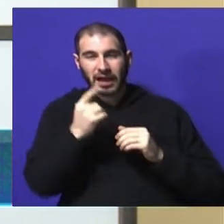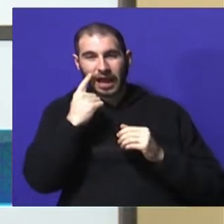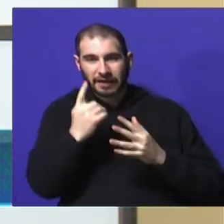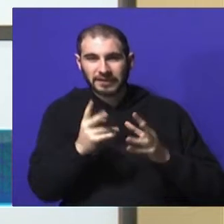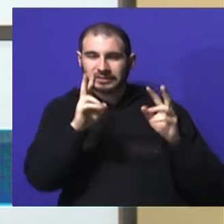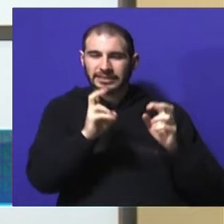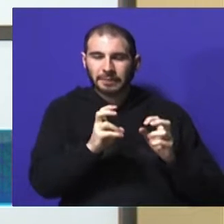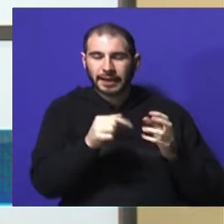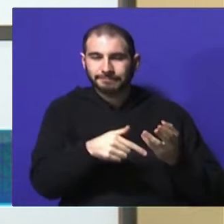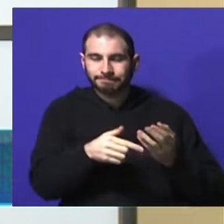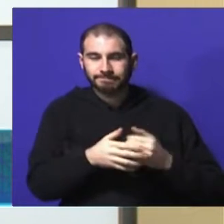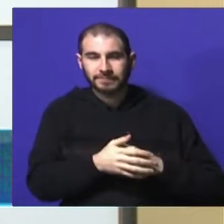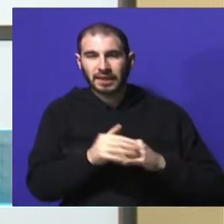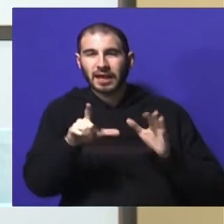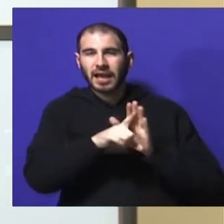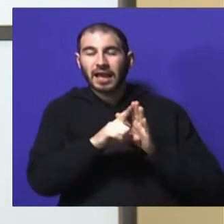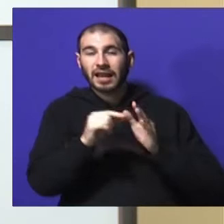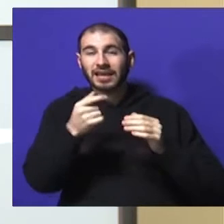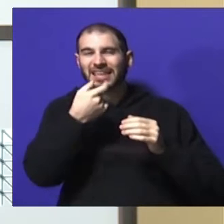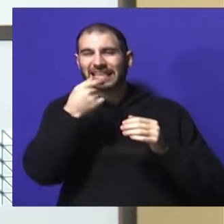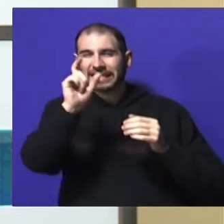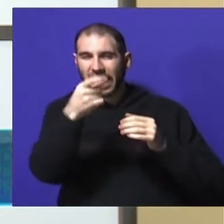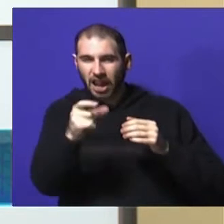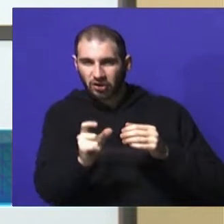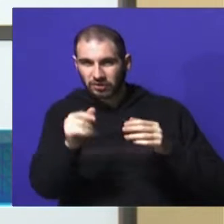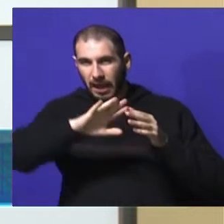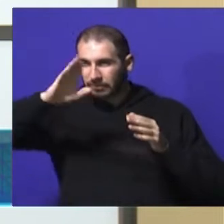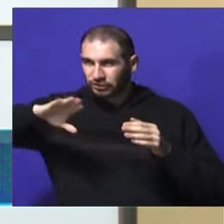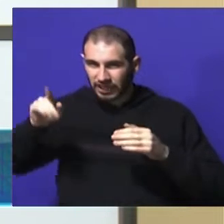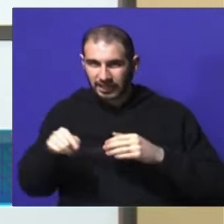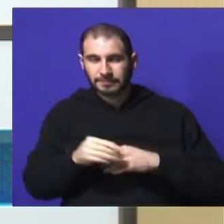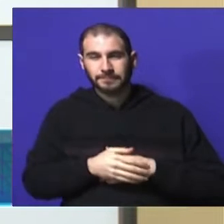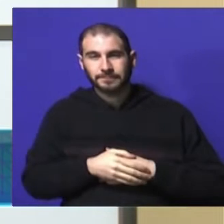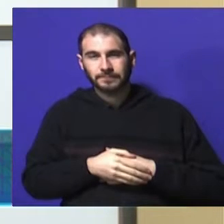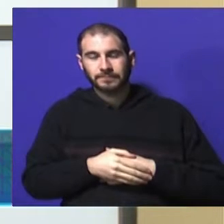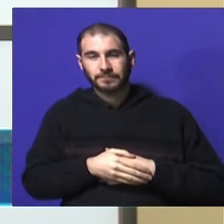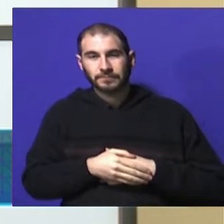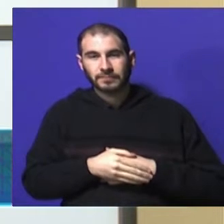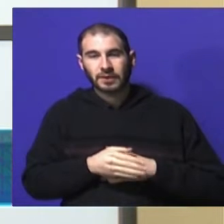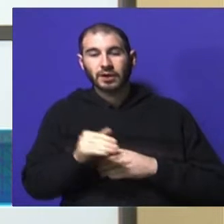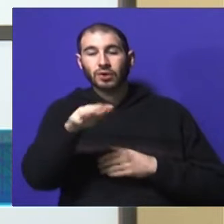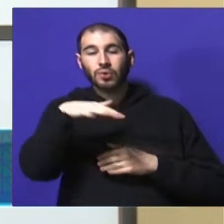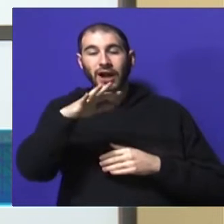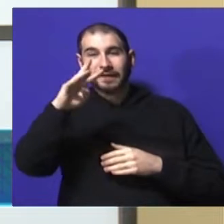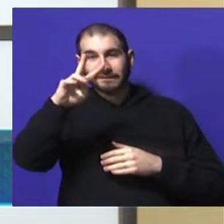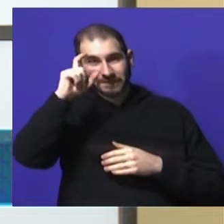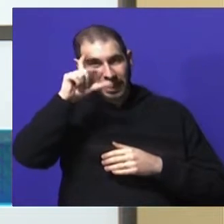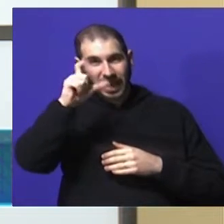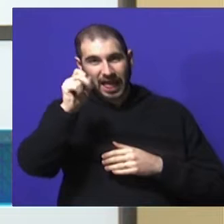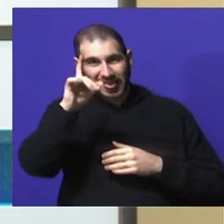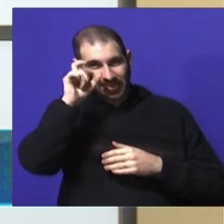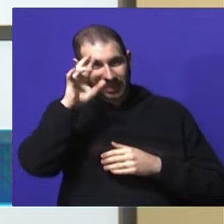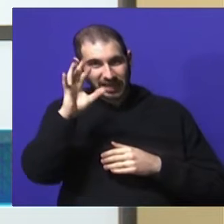cuestión de la ley de glaciares, ¿cierto? Porque Veladero